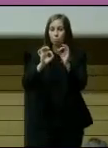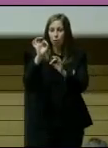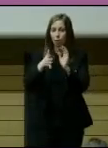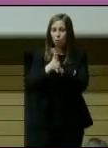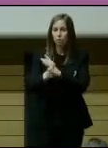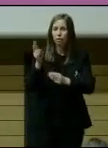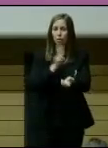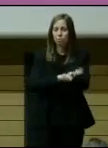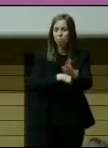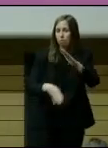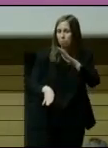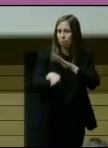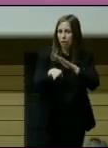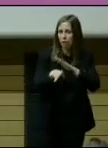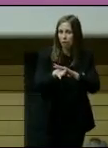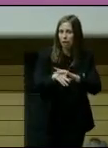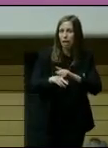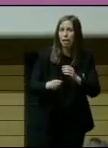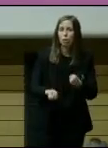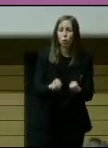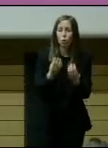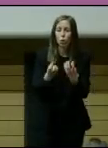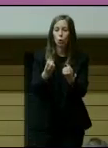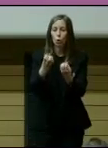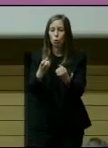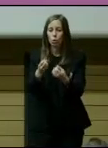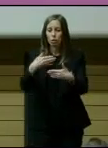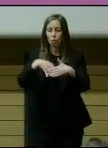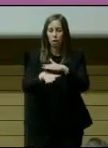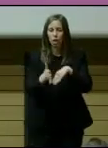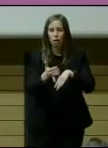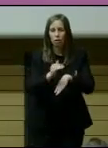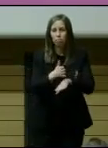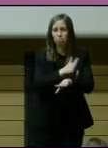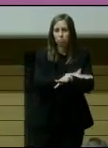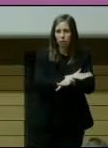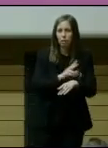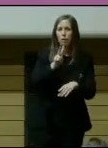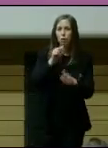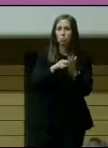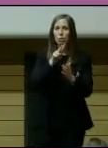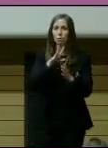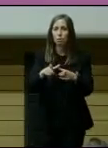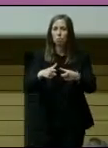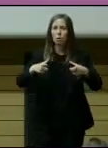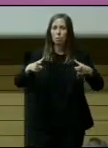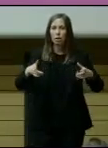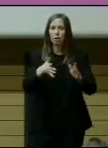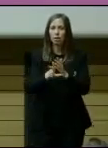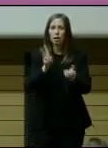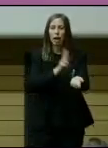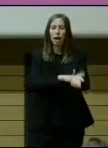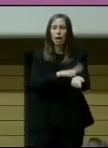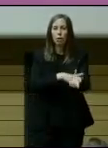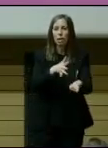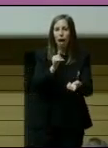Además, las existencias de las cosechas hasta 2022 eran brutales, la cosecha 2024 ha aumentado y total que tendremos heroína para rato,